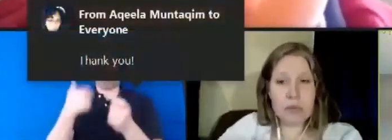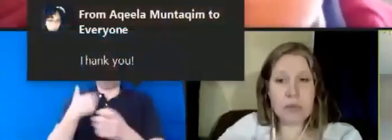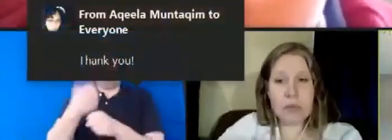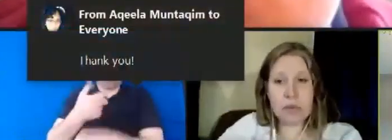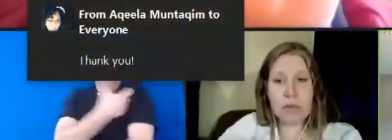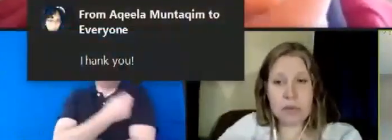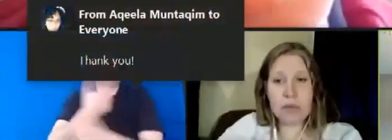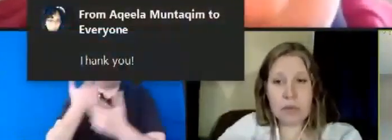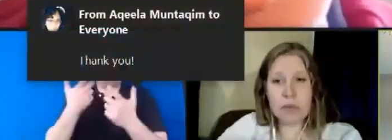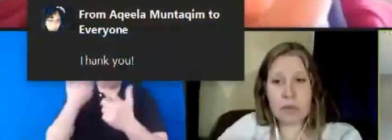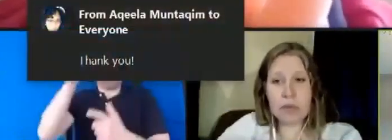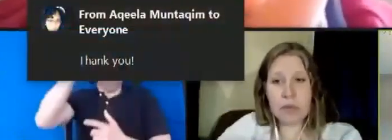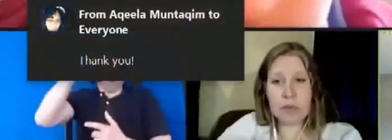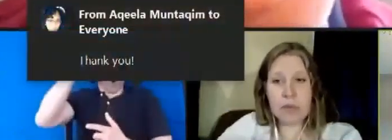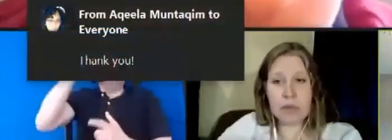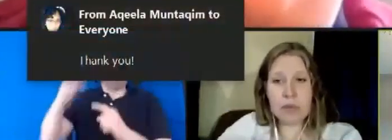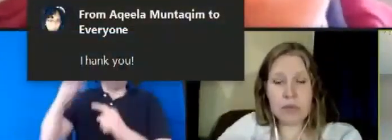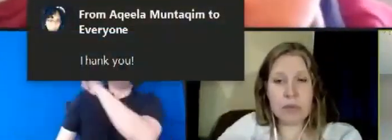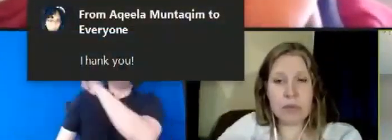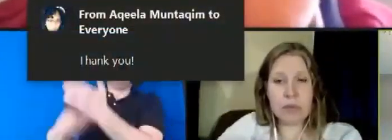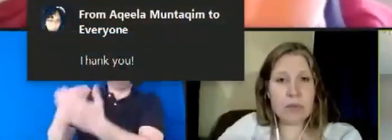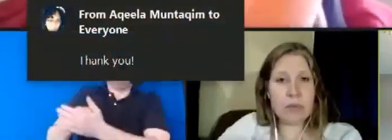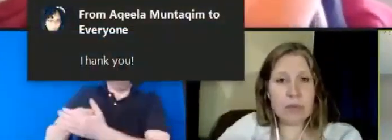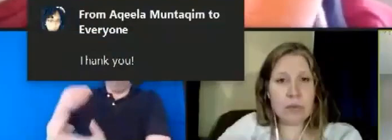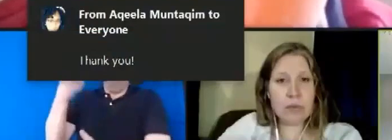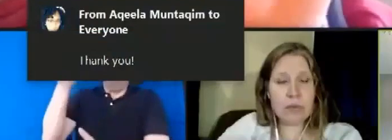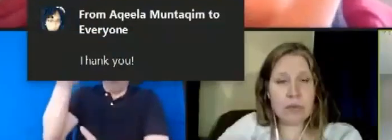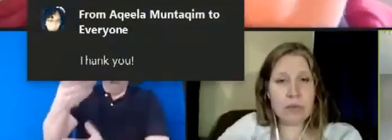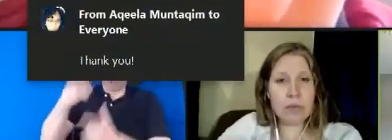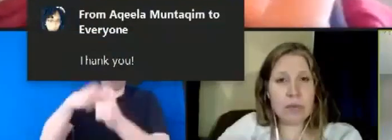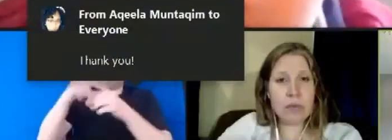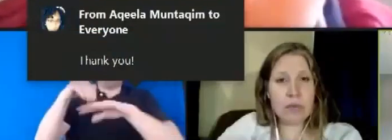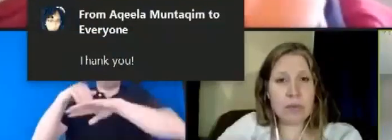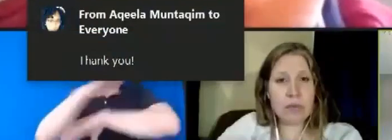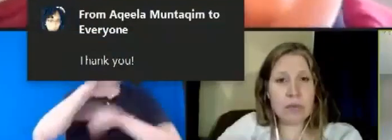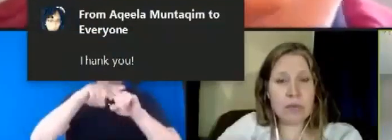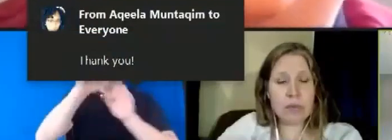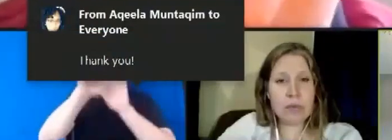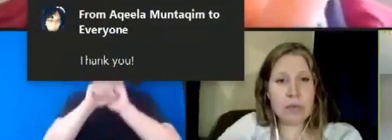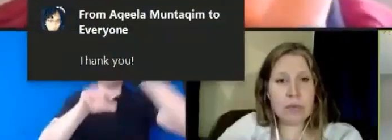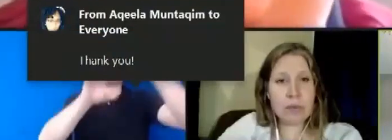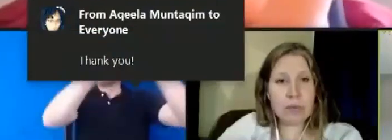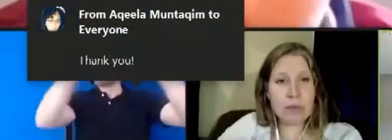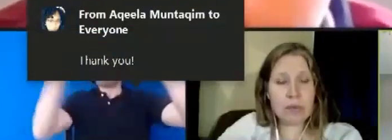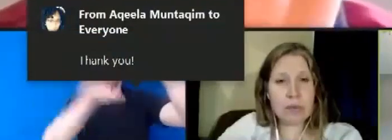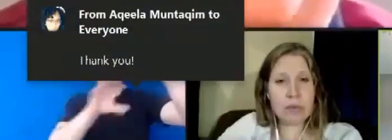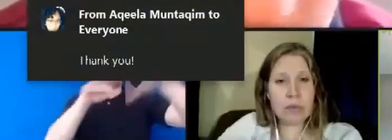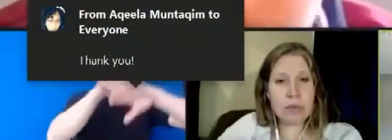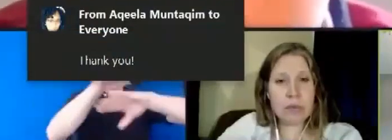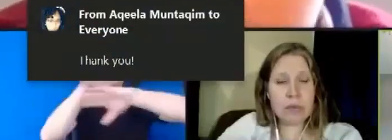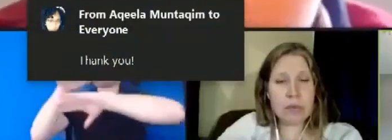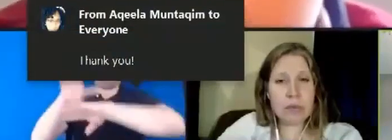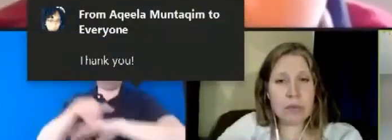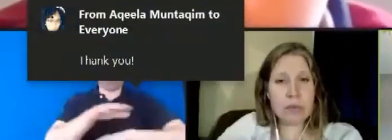es las personas tienen la opción de escoger qué vacuna se les puede dar no hemos podido hacer eso y por qué yo no tengo